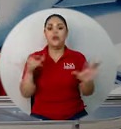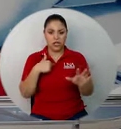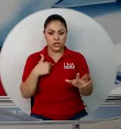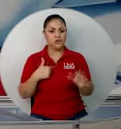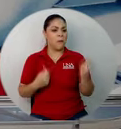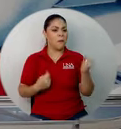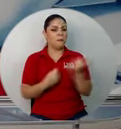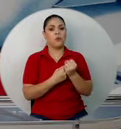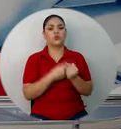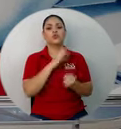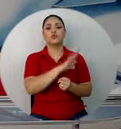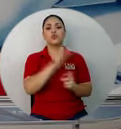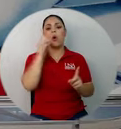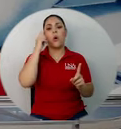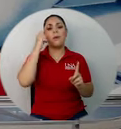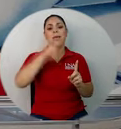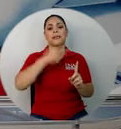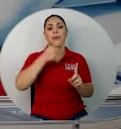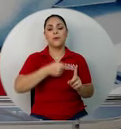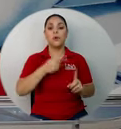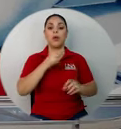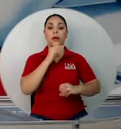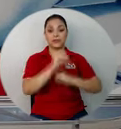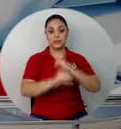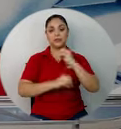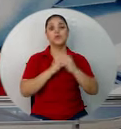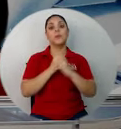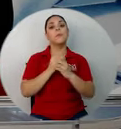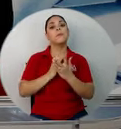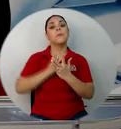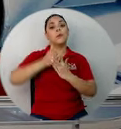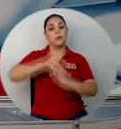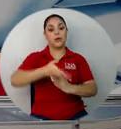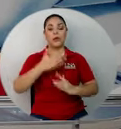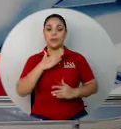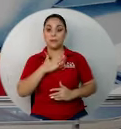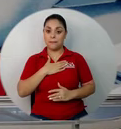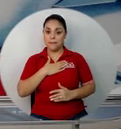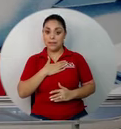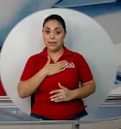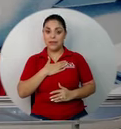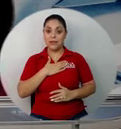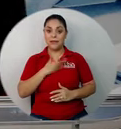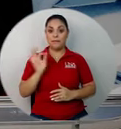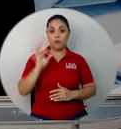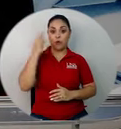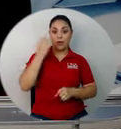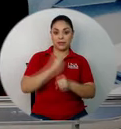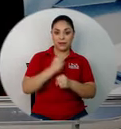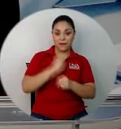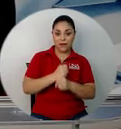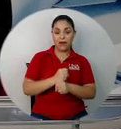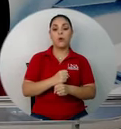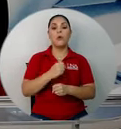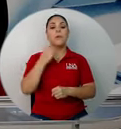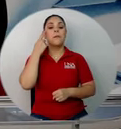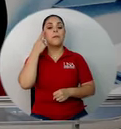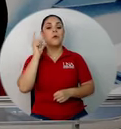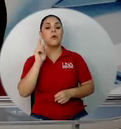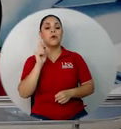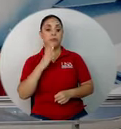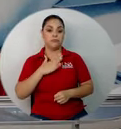que aporto a los objetivos de la organización a través de la manera como me miden, a través de indicadores